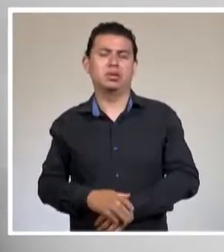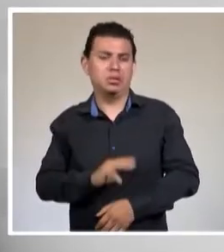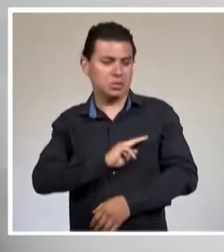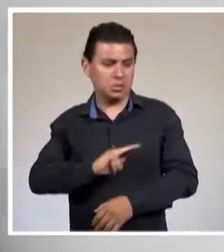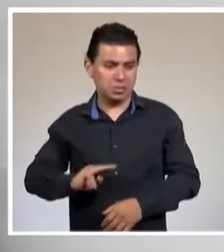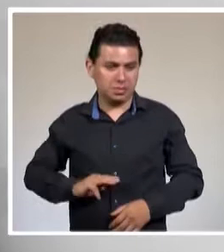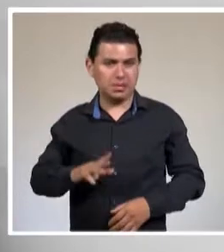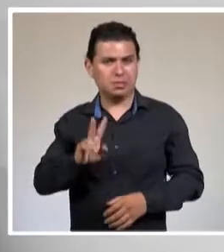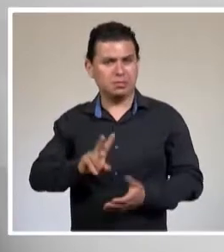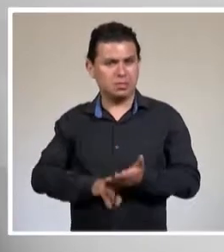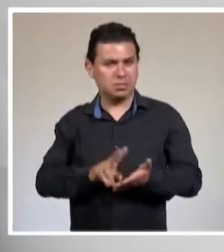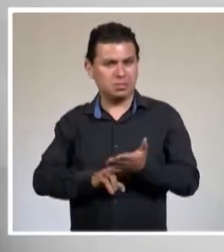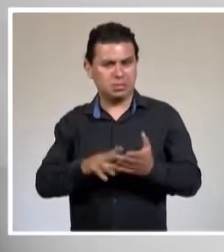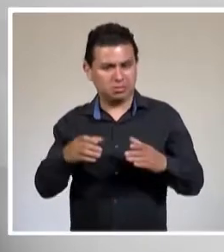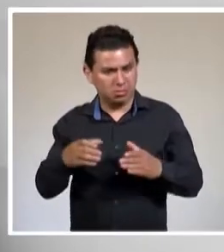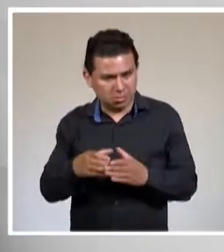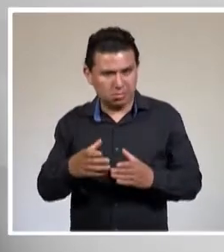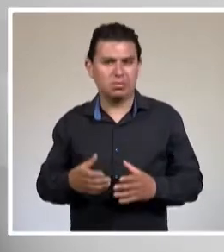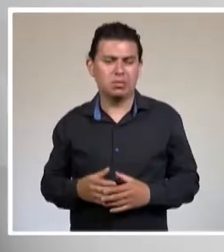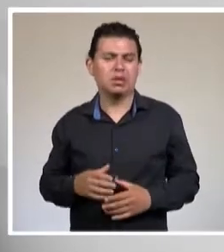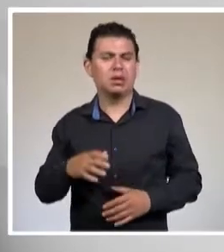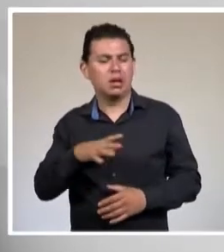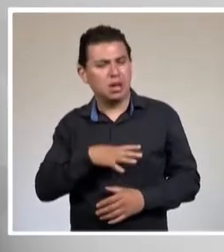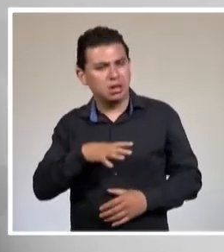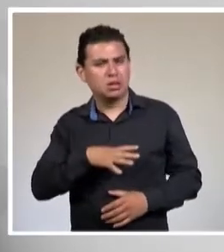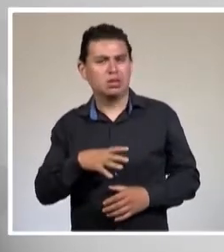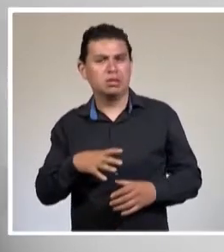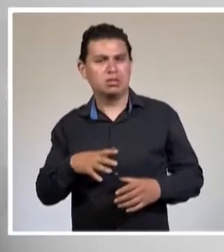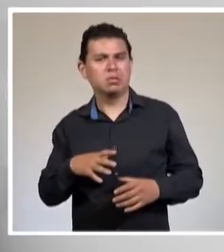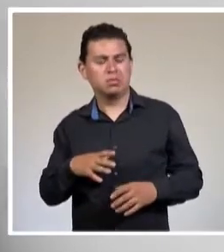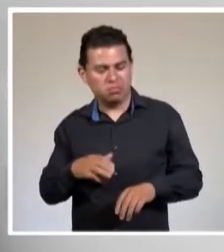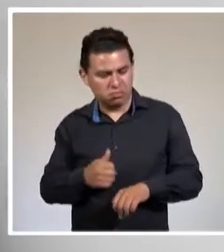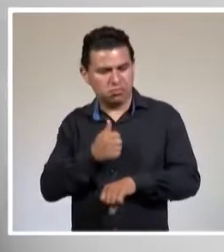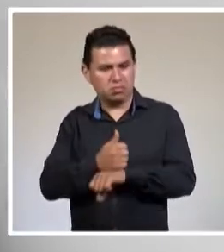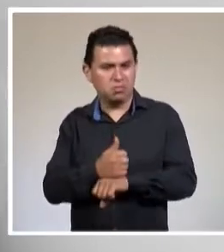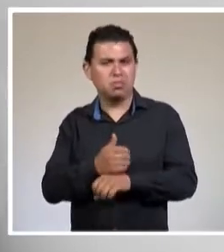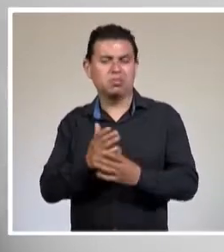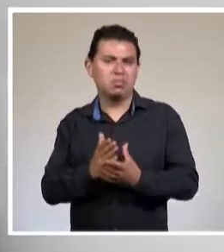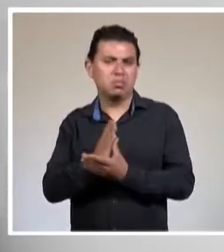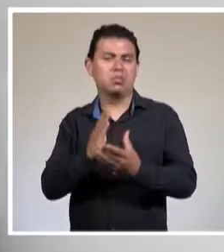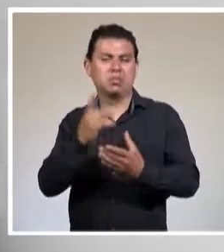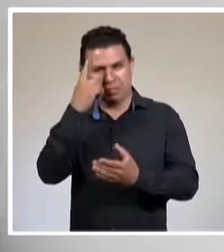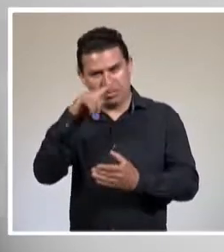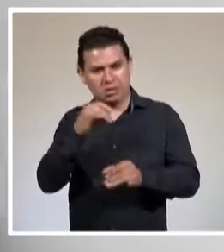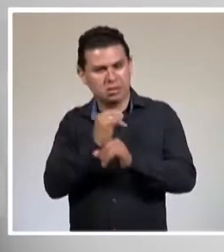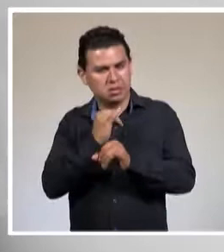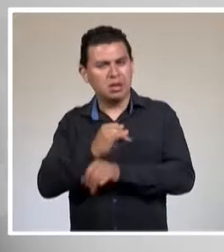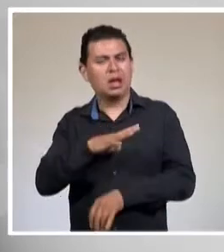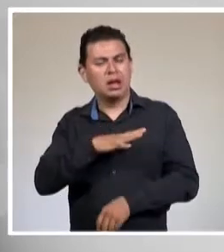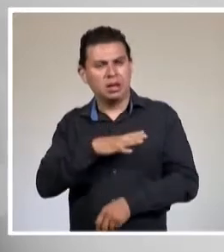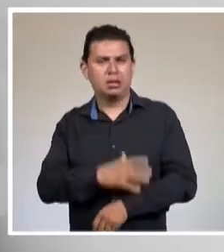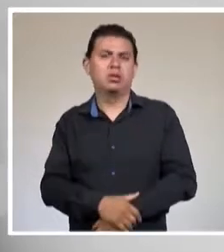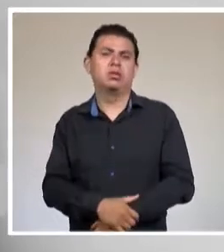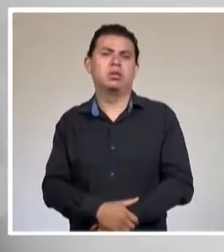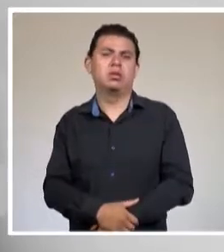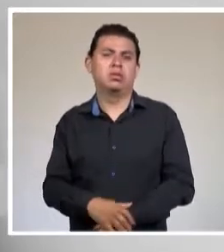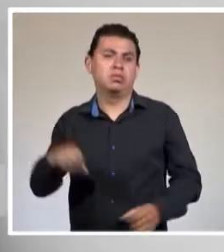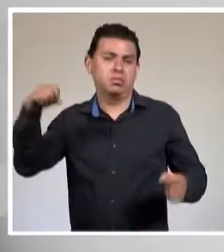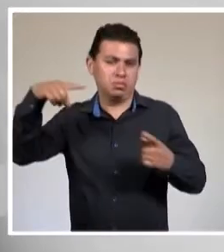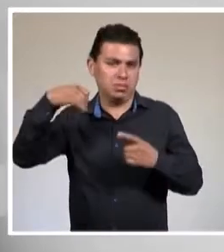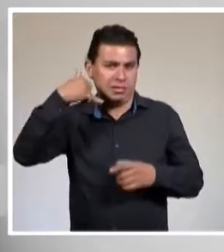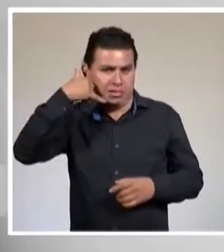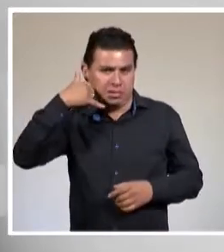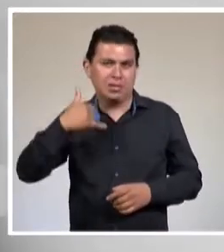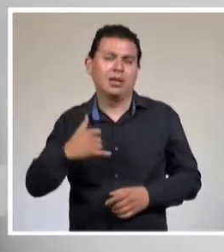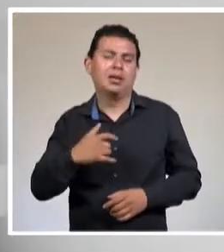considerado desfavorecido cuenta con un establecimiento de acceso público a internet la señal de celular